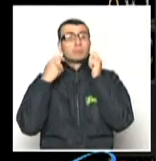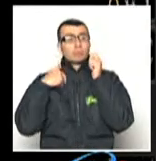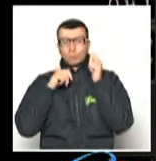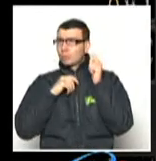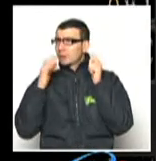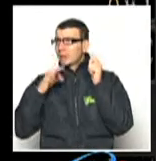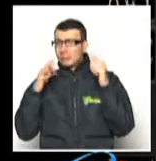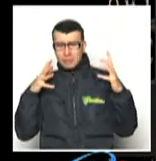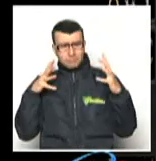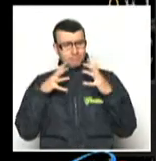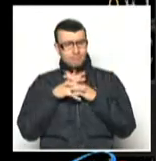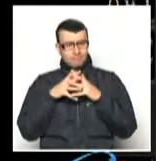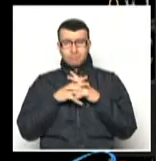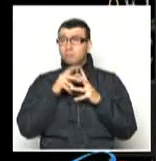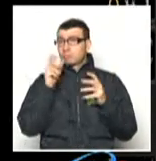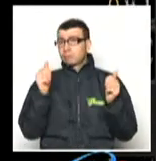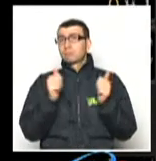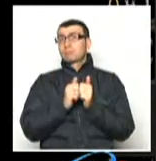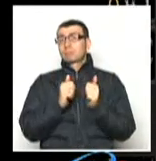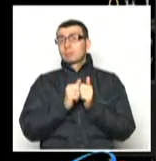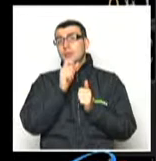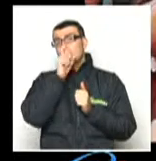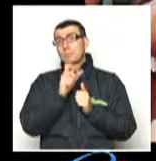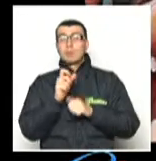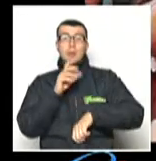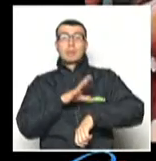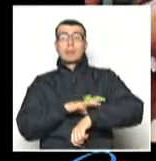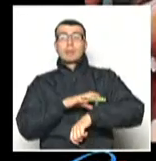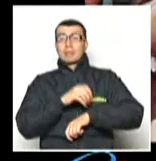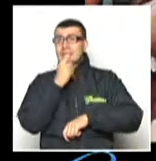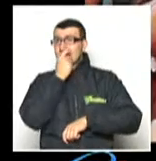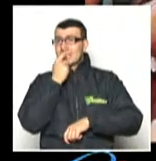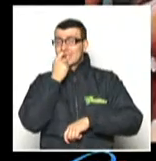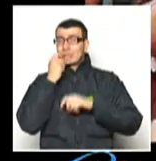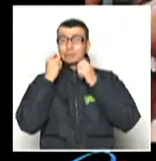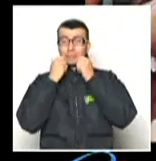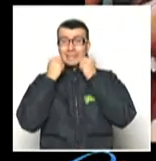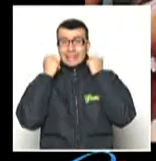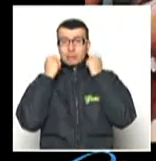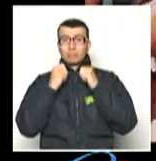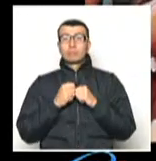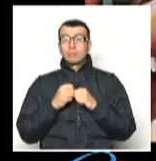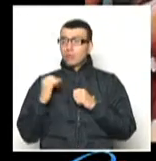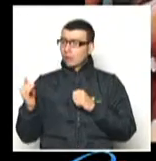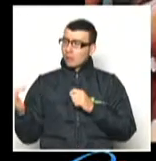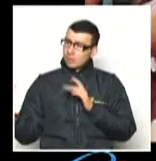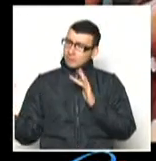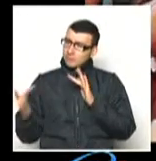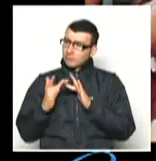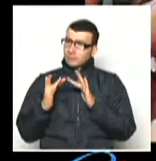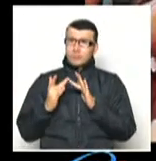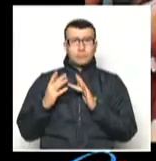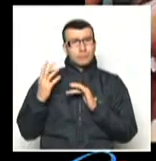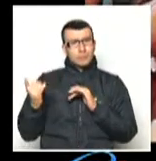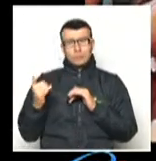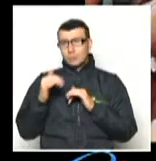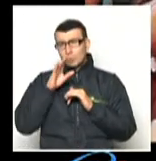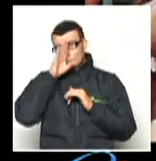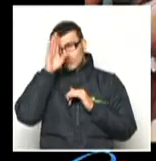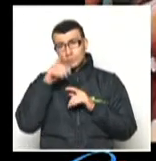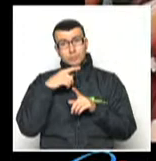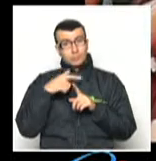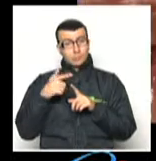siempre nosotros estamos al lado de los ortodoncistas, y entre estos grupos, odontopediatras, ortodoncistas, rehabilitadores orales y